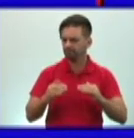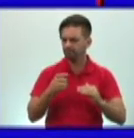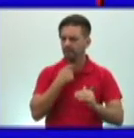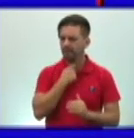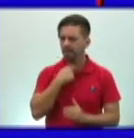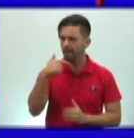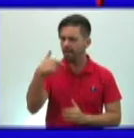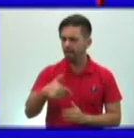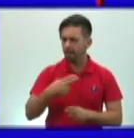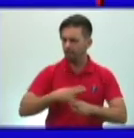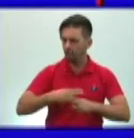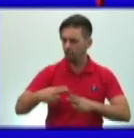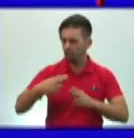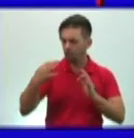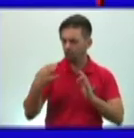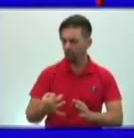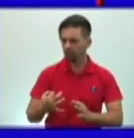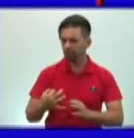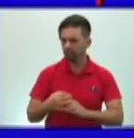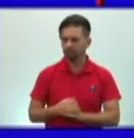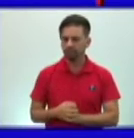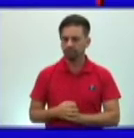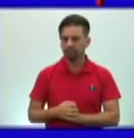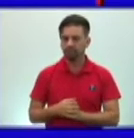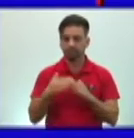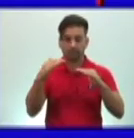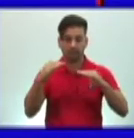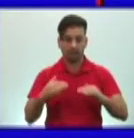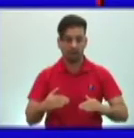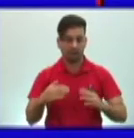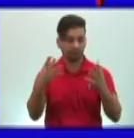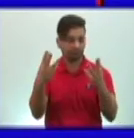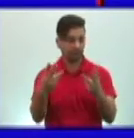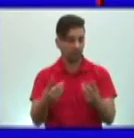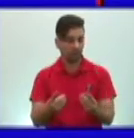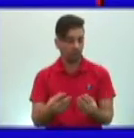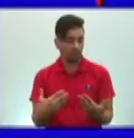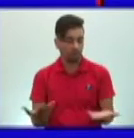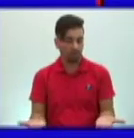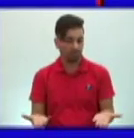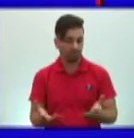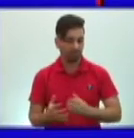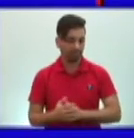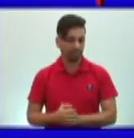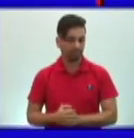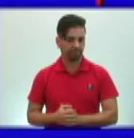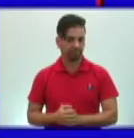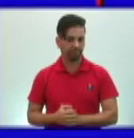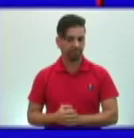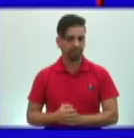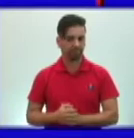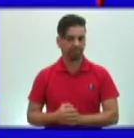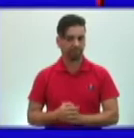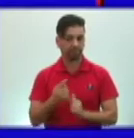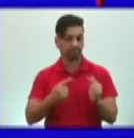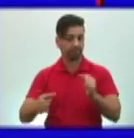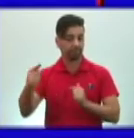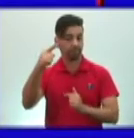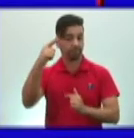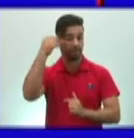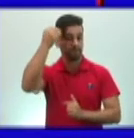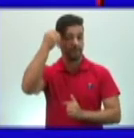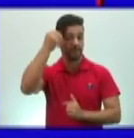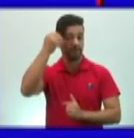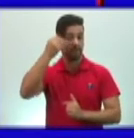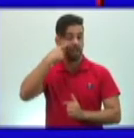ideas? ¿Qué resultados tuvieron? Vuelve otra vez el procedimiento a qué pensamiento, cómo se expresa en